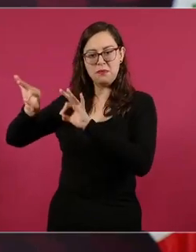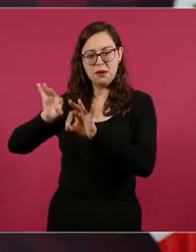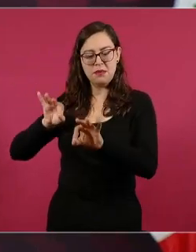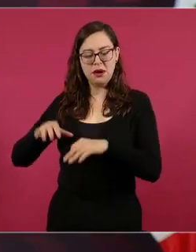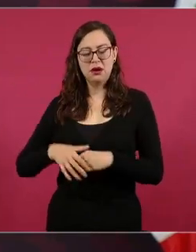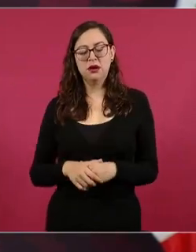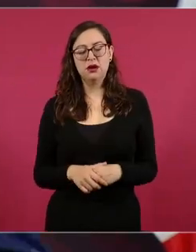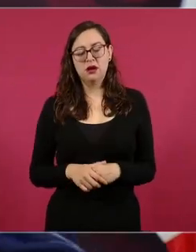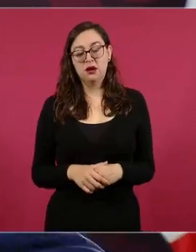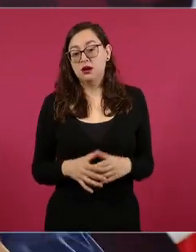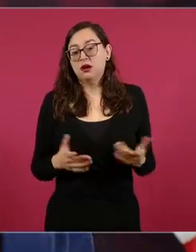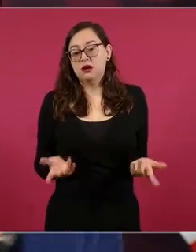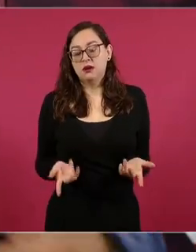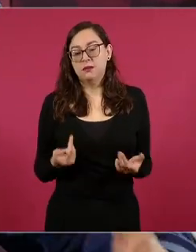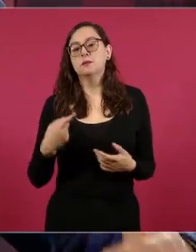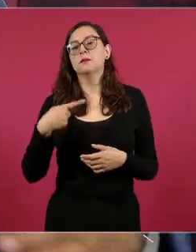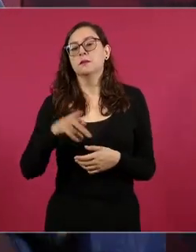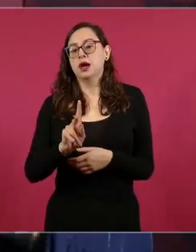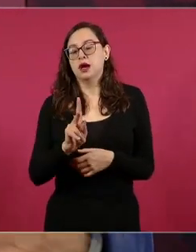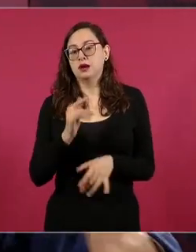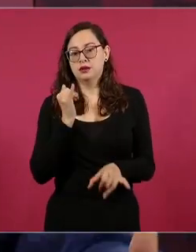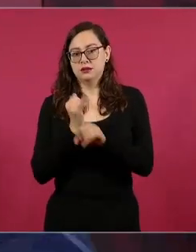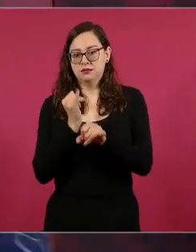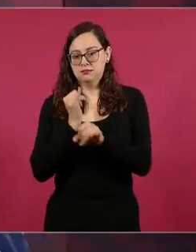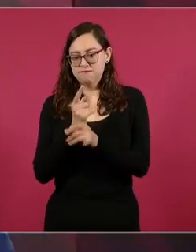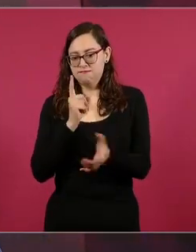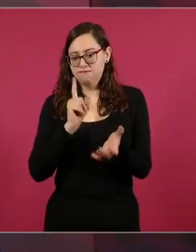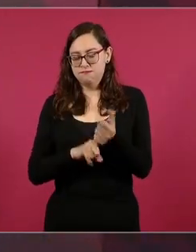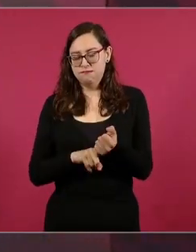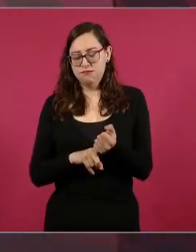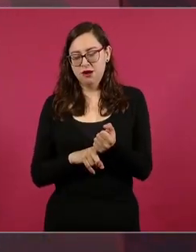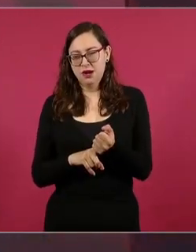De todas maneras, las redes